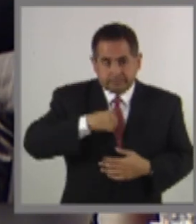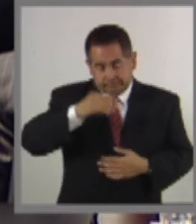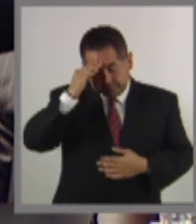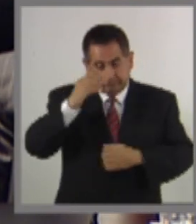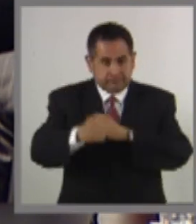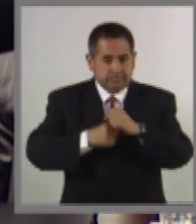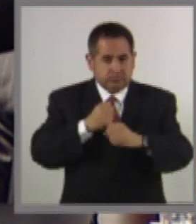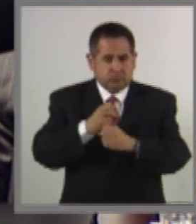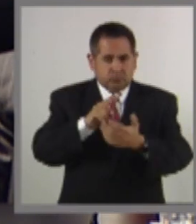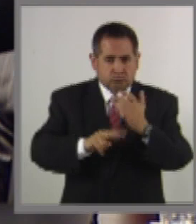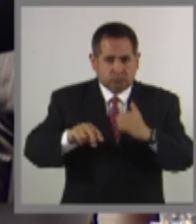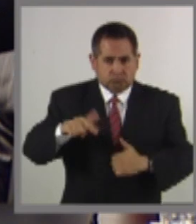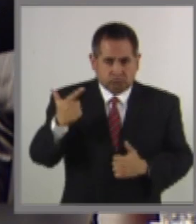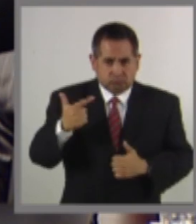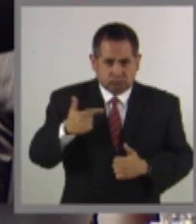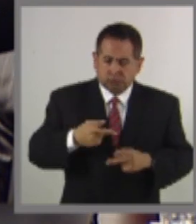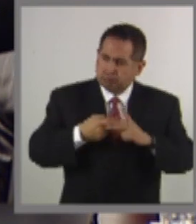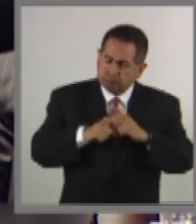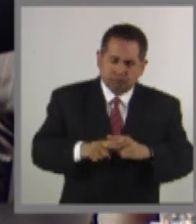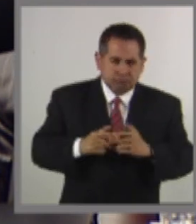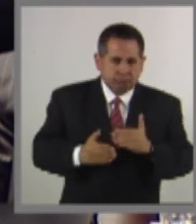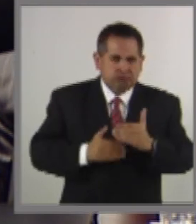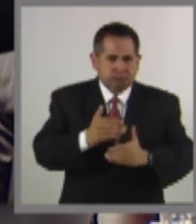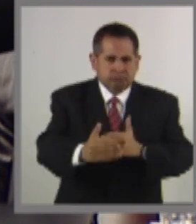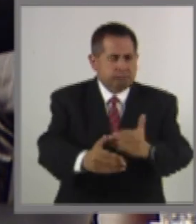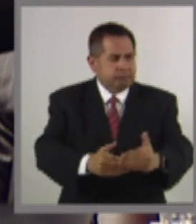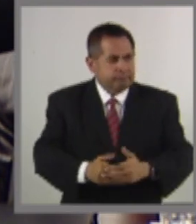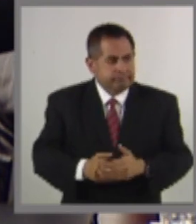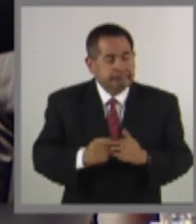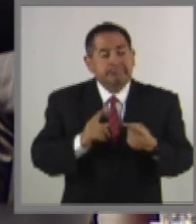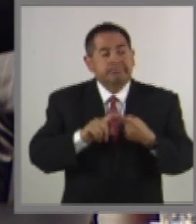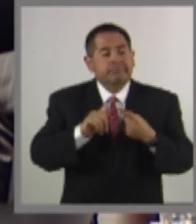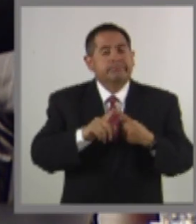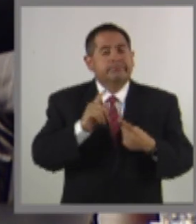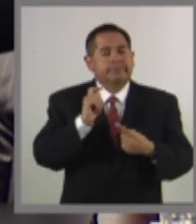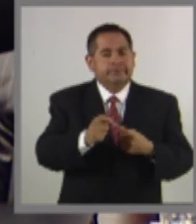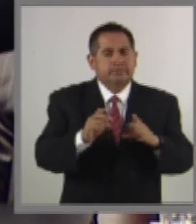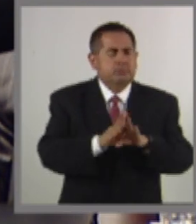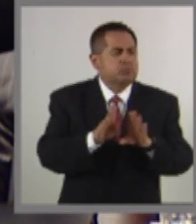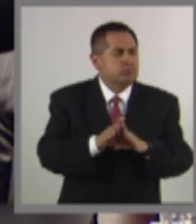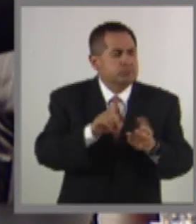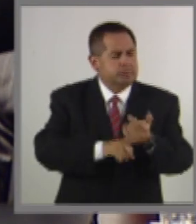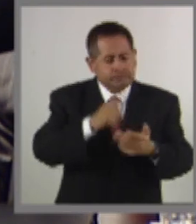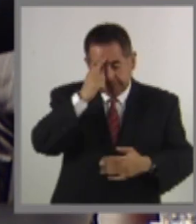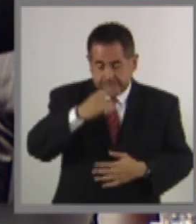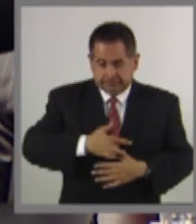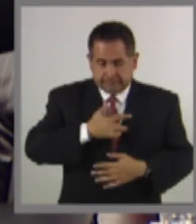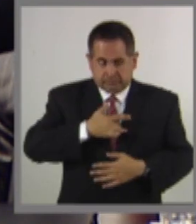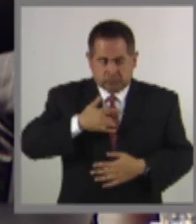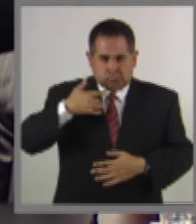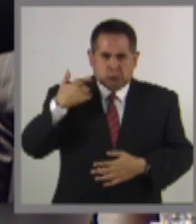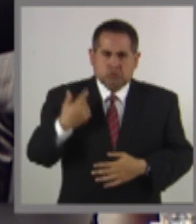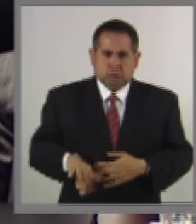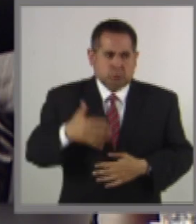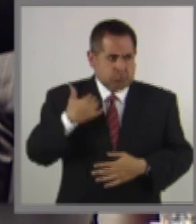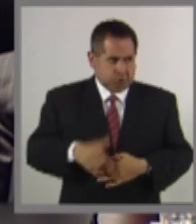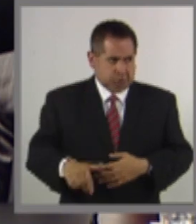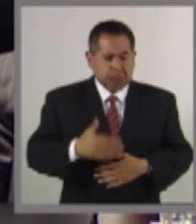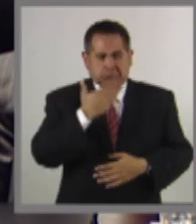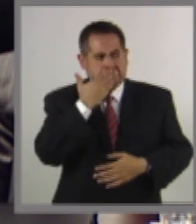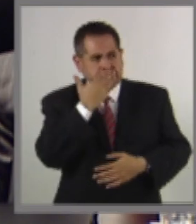2012 iniciamos, primero, algo que para mí es un acto profundamente